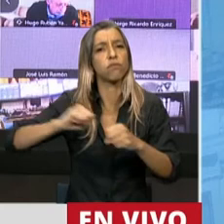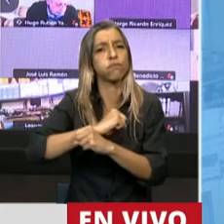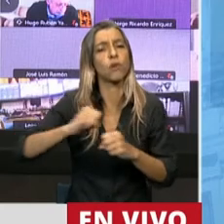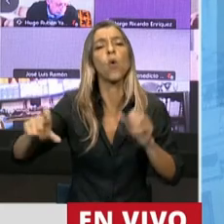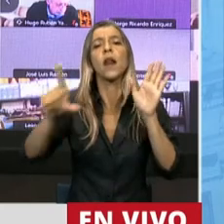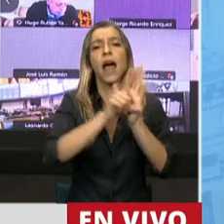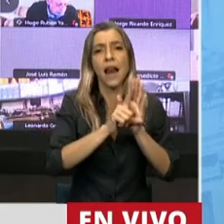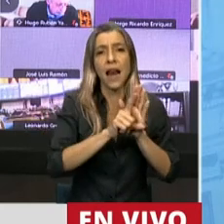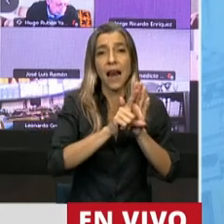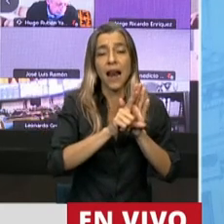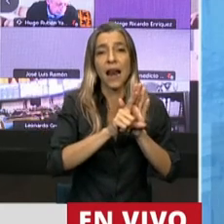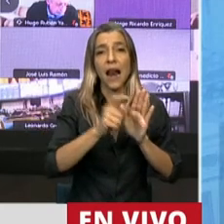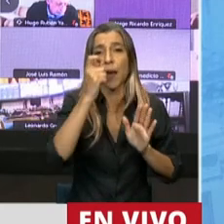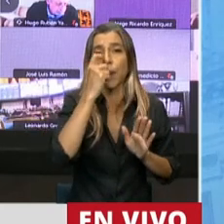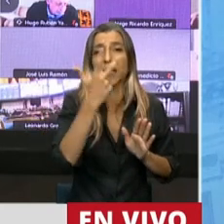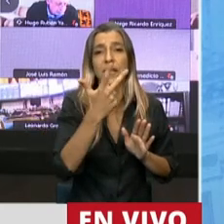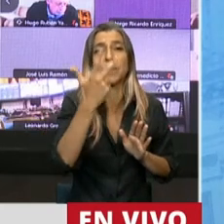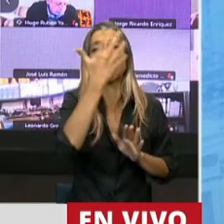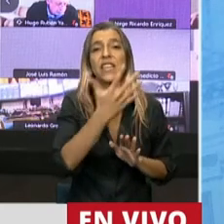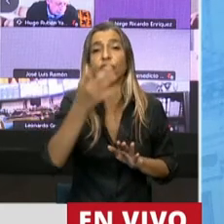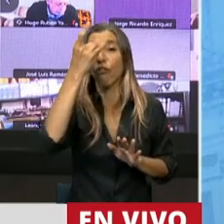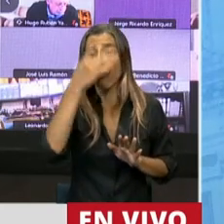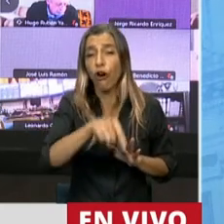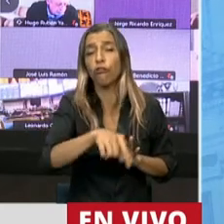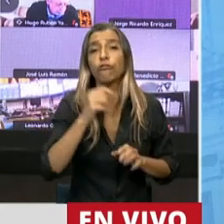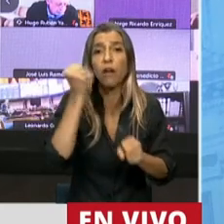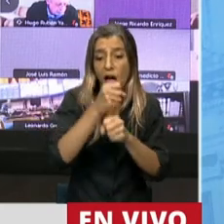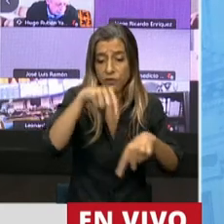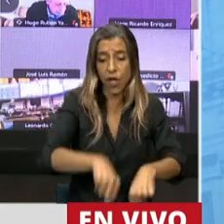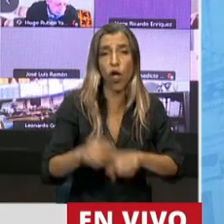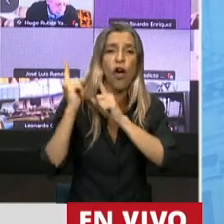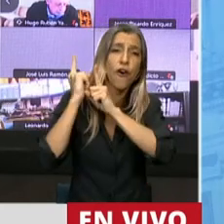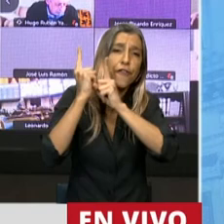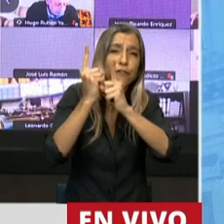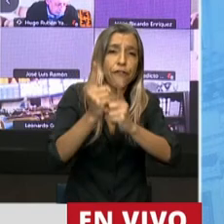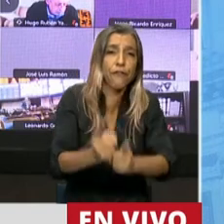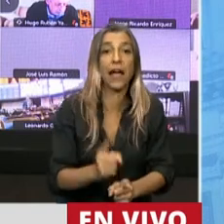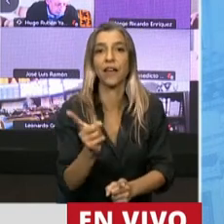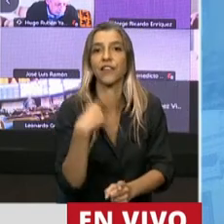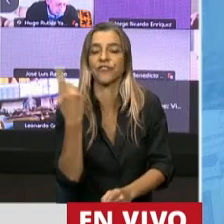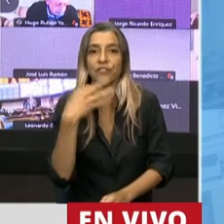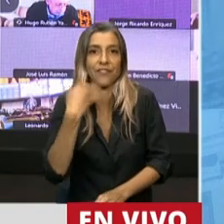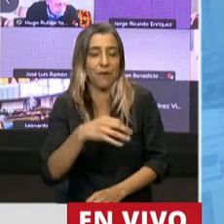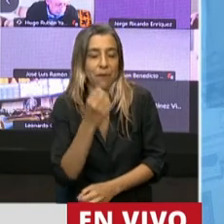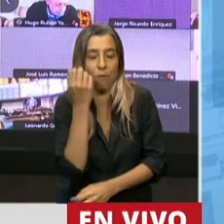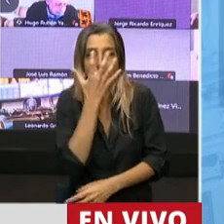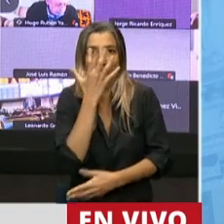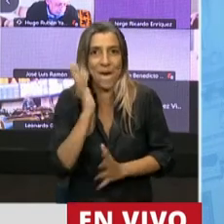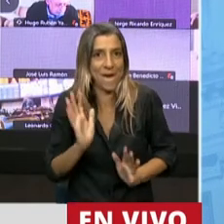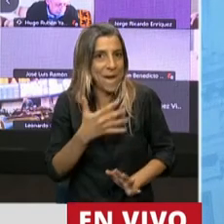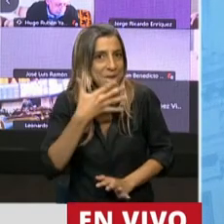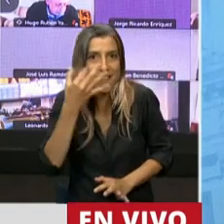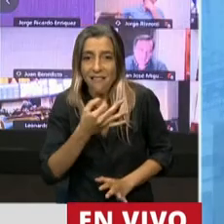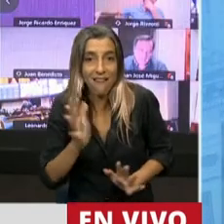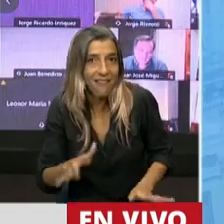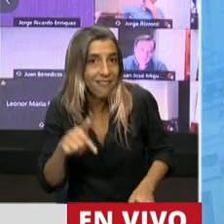la 23.512. Nos debería un poco ruborizar que no esa ley